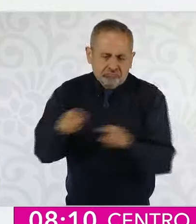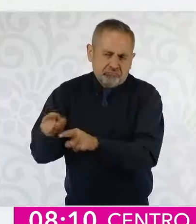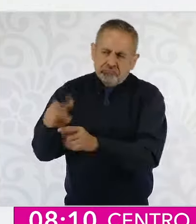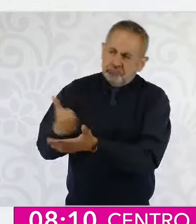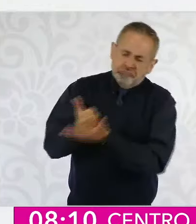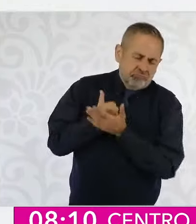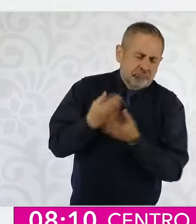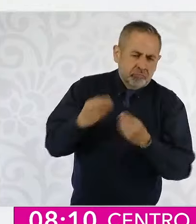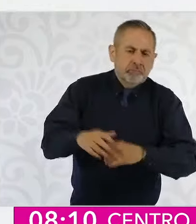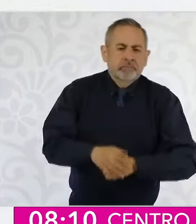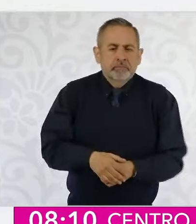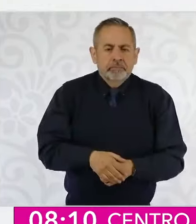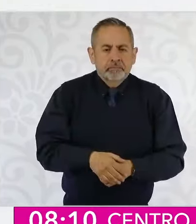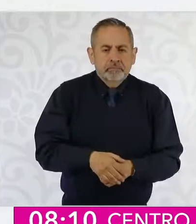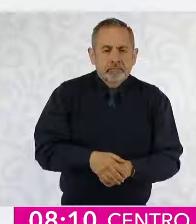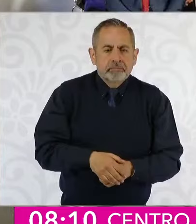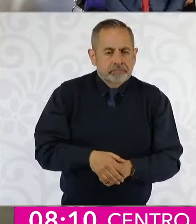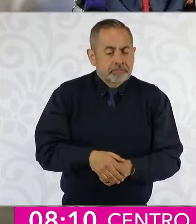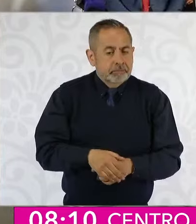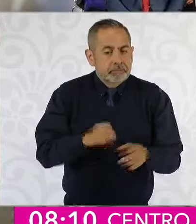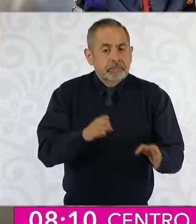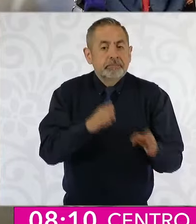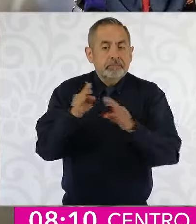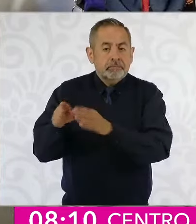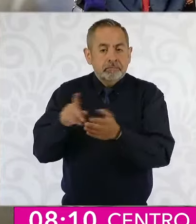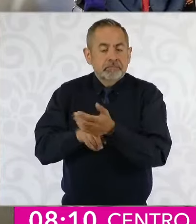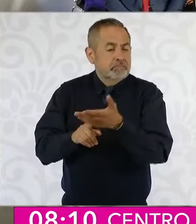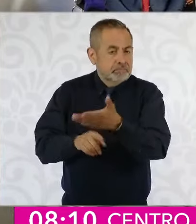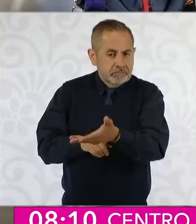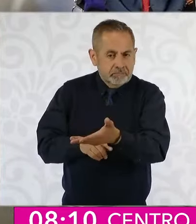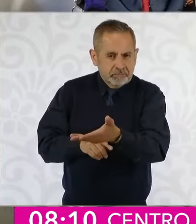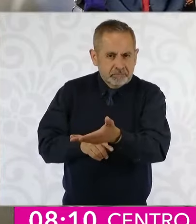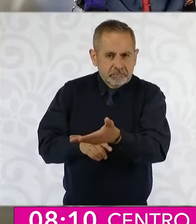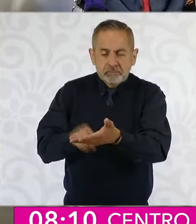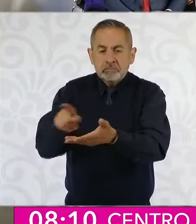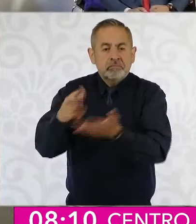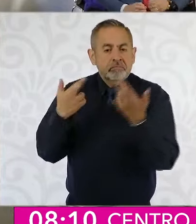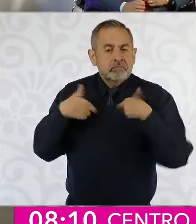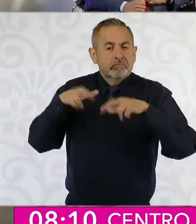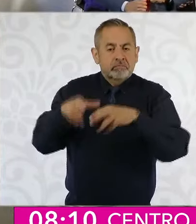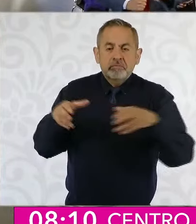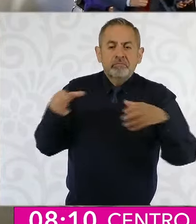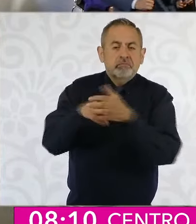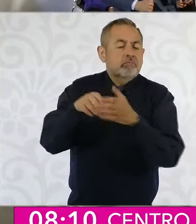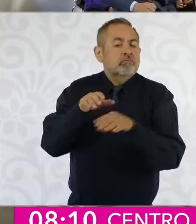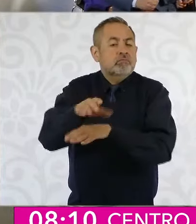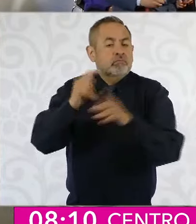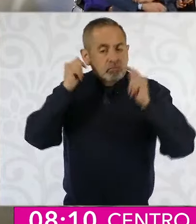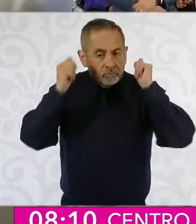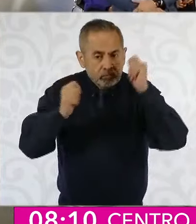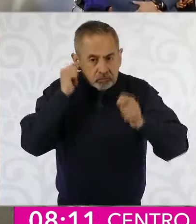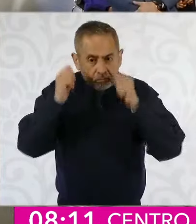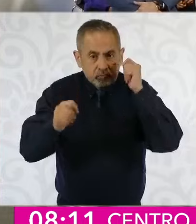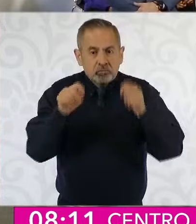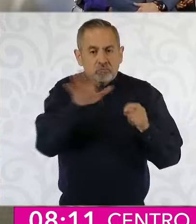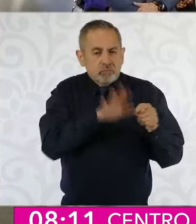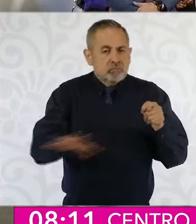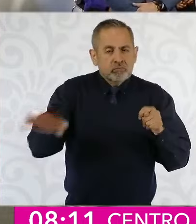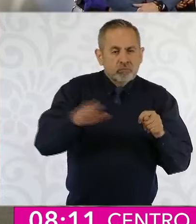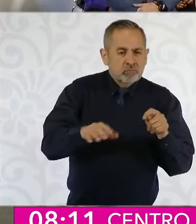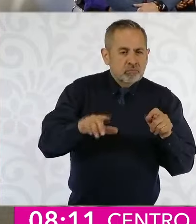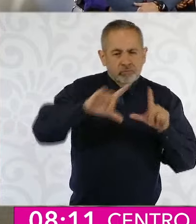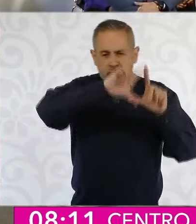país. Don José Chapur, que nos representa tanto a la industria de turismo como a la península de